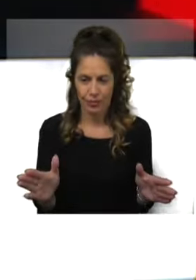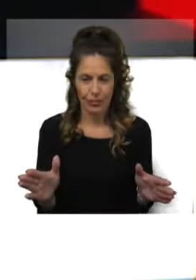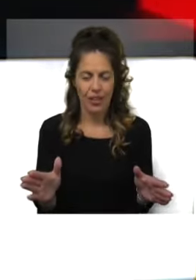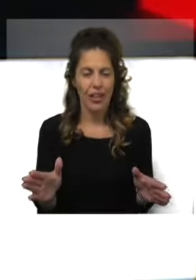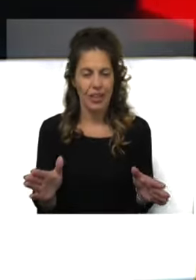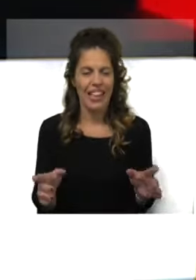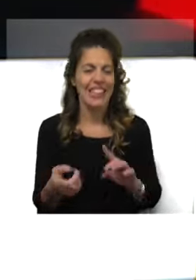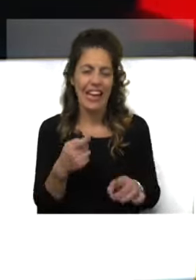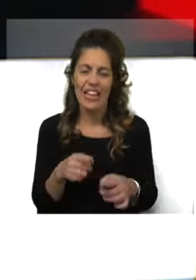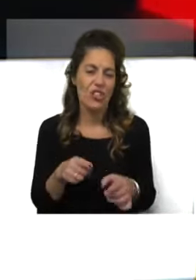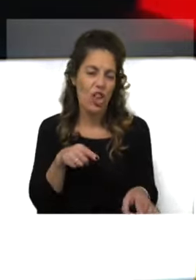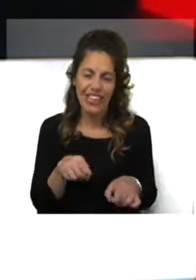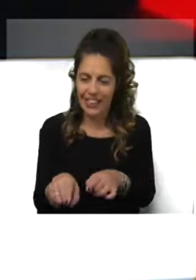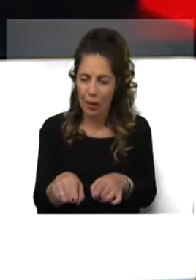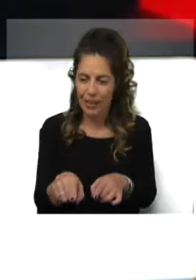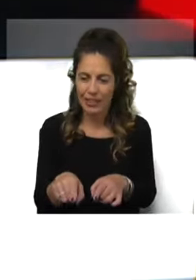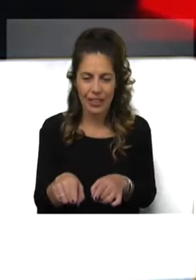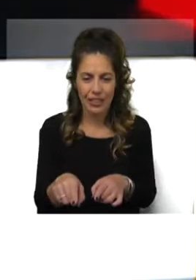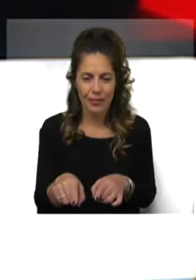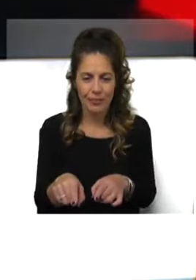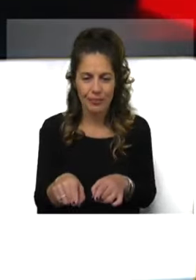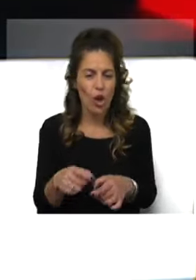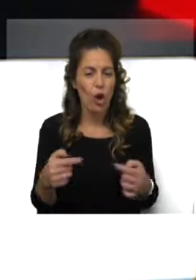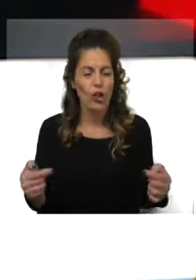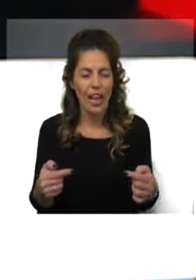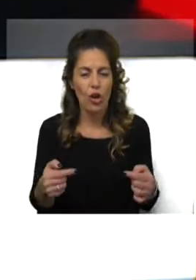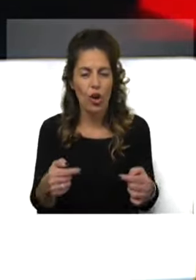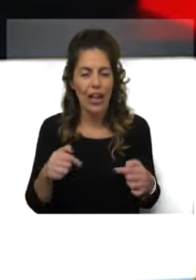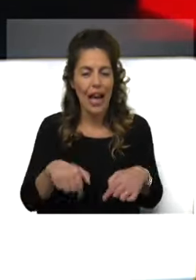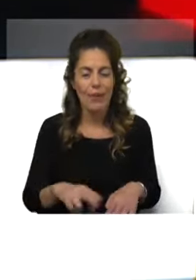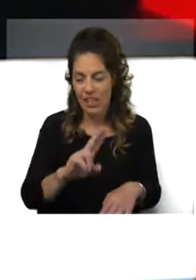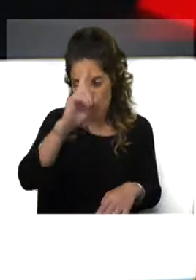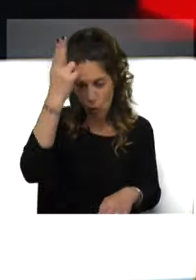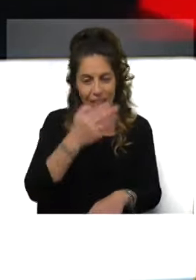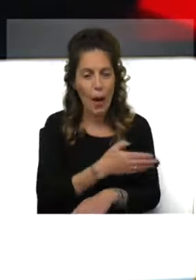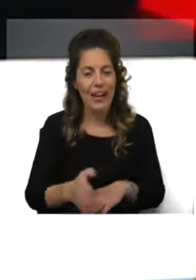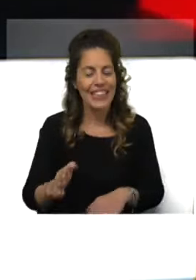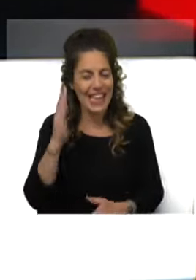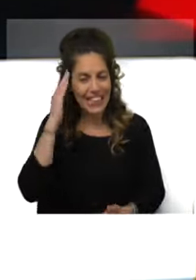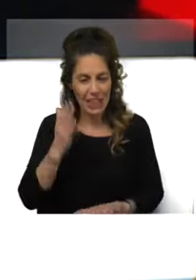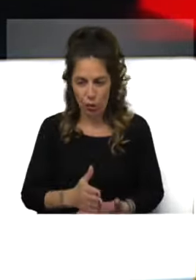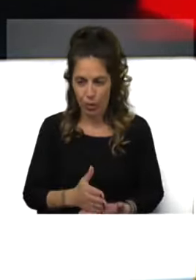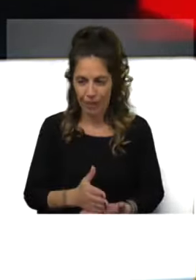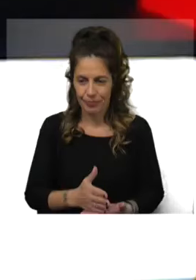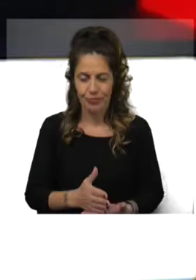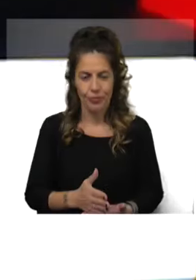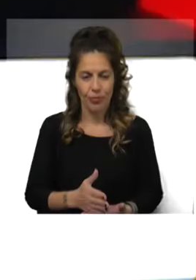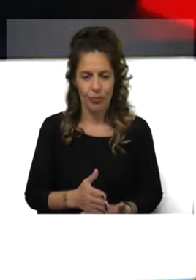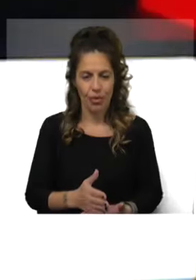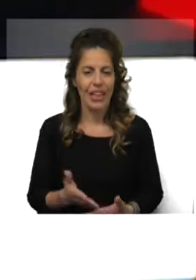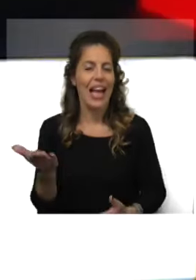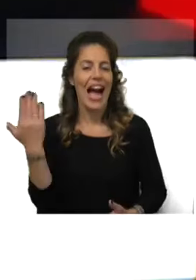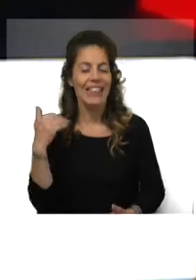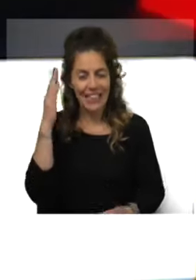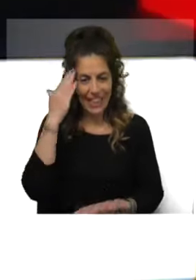tiene que ver directamente con con con algo que pasa en el Uruguay a partir de la dictadura o sea eh antes